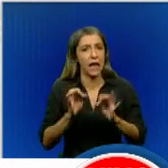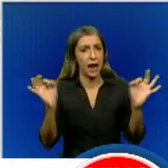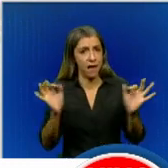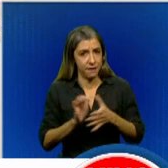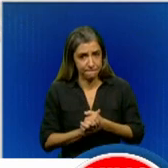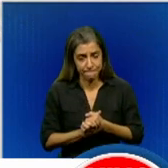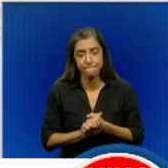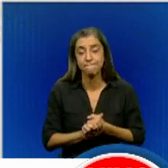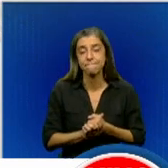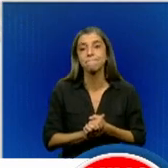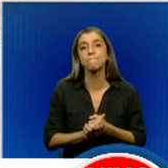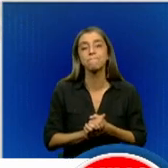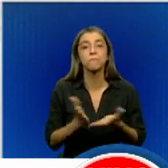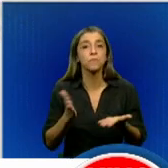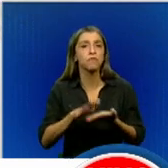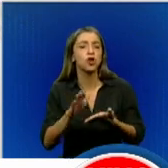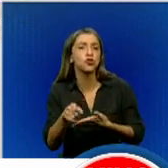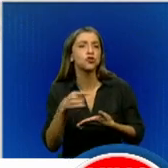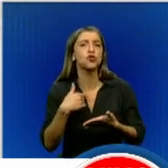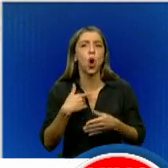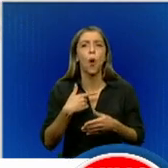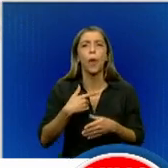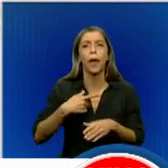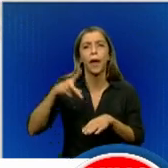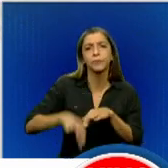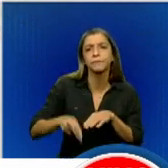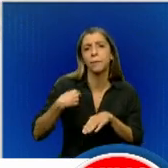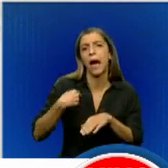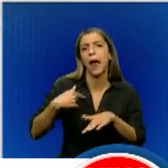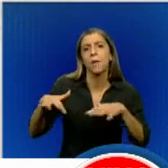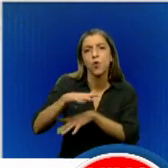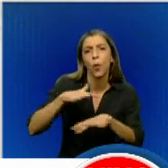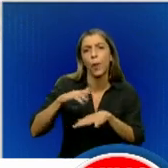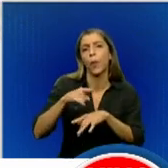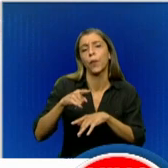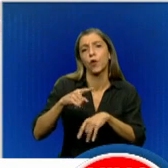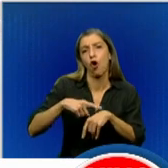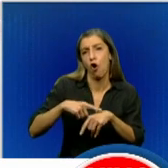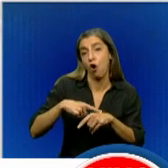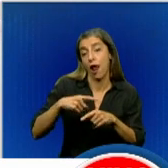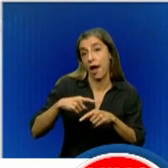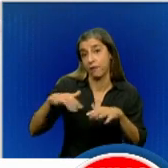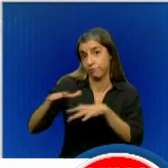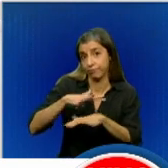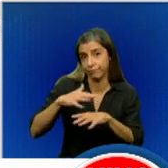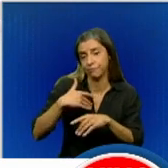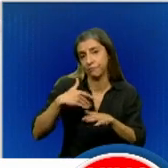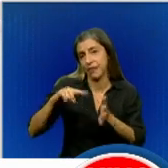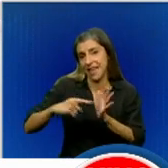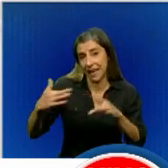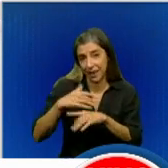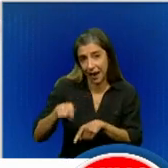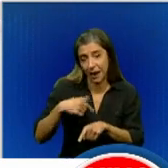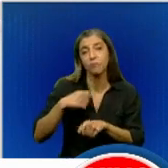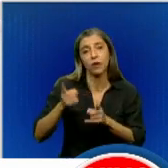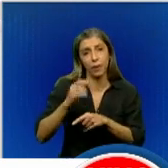los requerimientos de las restricciones horarias por la movilidad entorno al área metropolitana pero también a